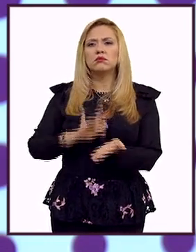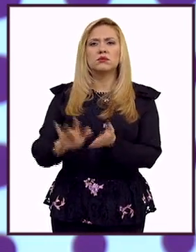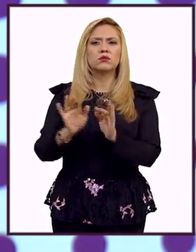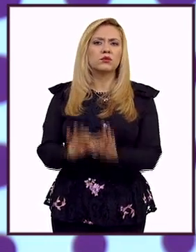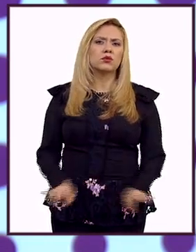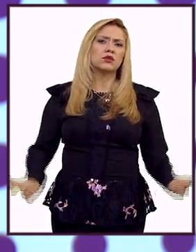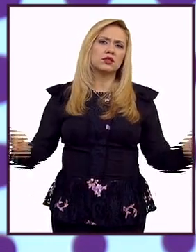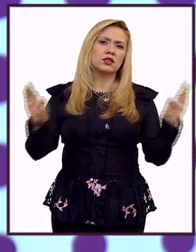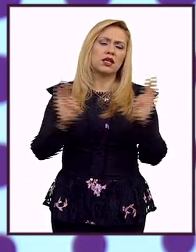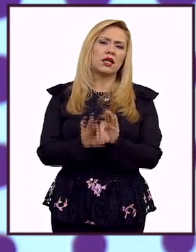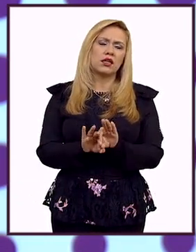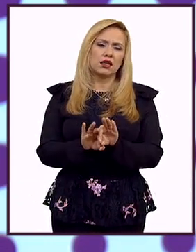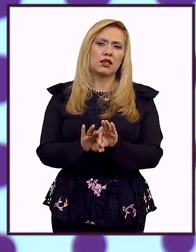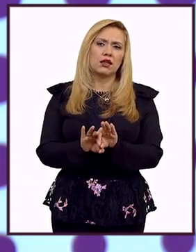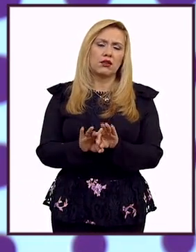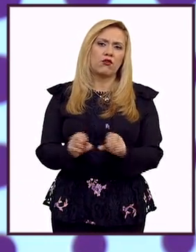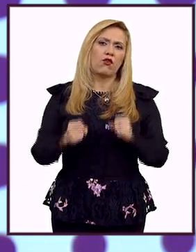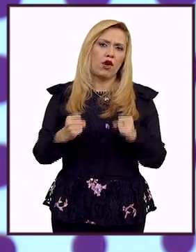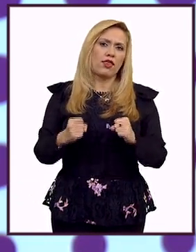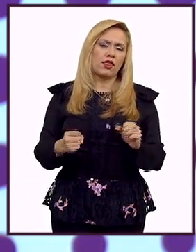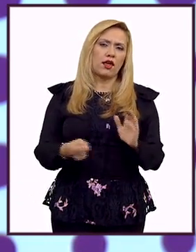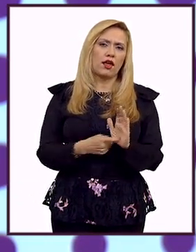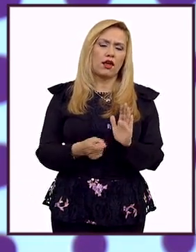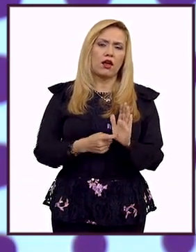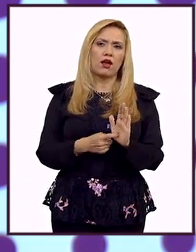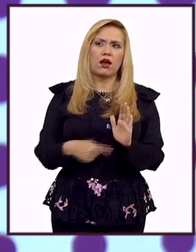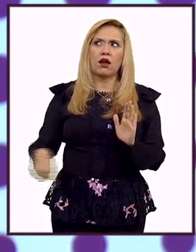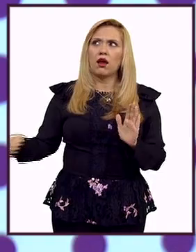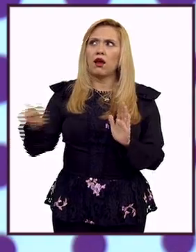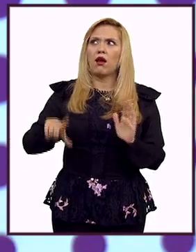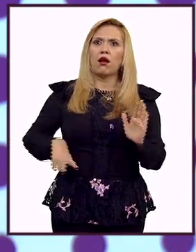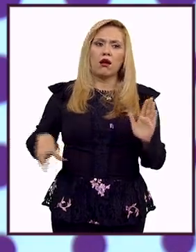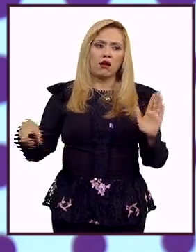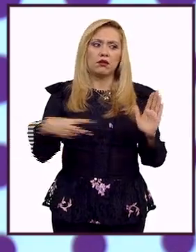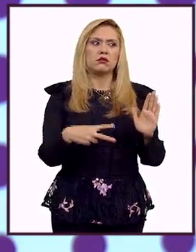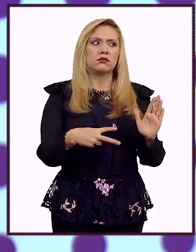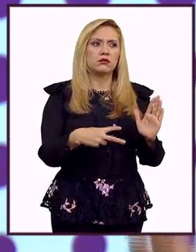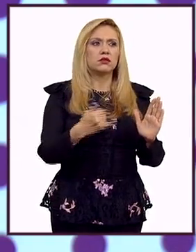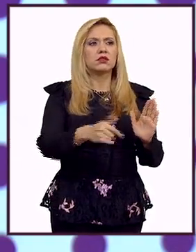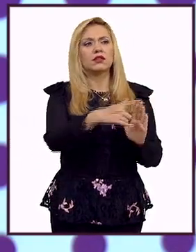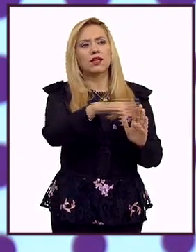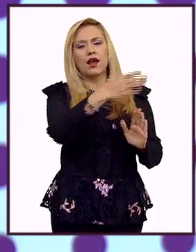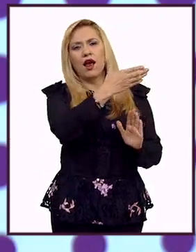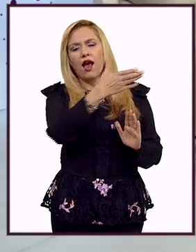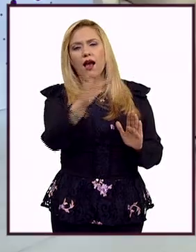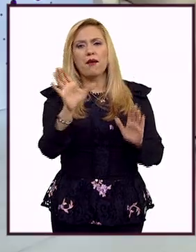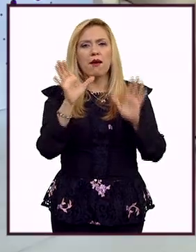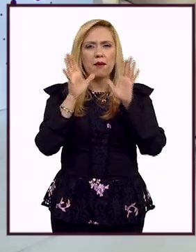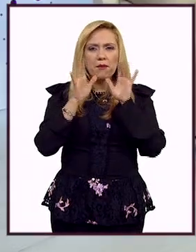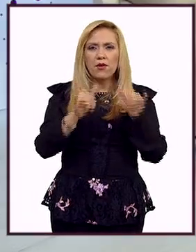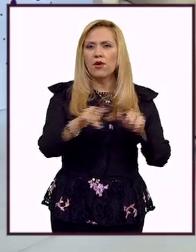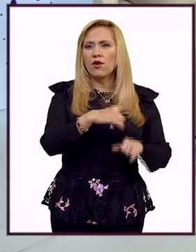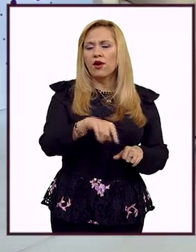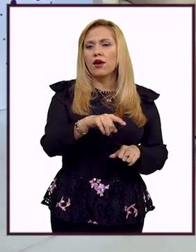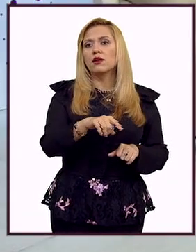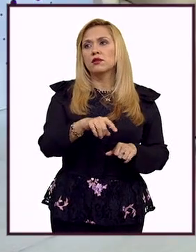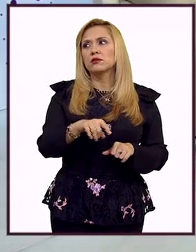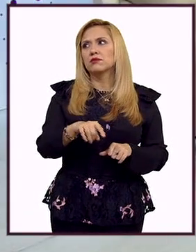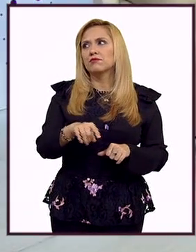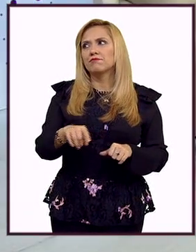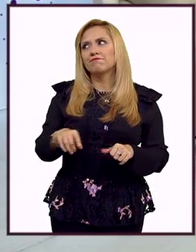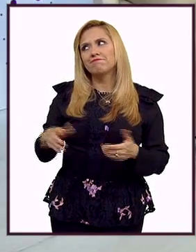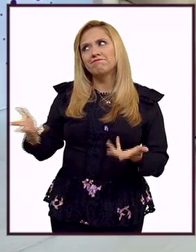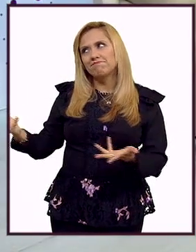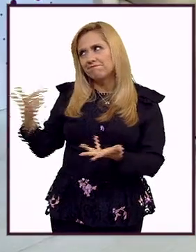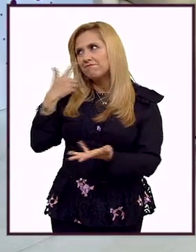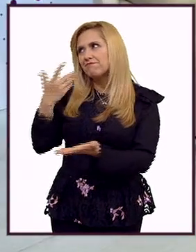sino un instrumento político muy fuerte que le va a permitir a las comunidades campesinas y, digamos, y demás comunidades promover